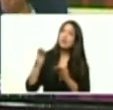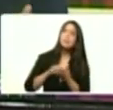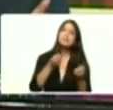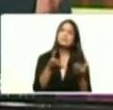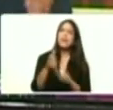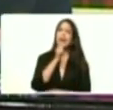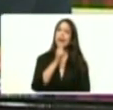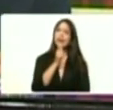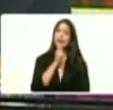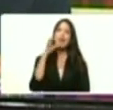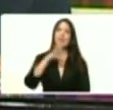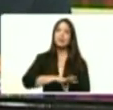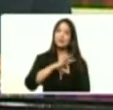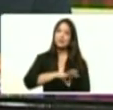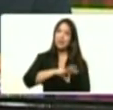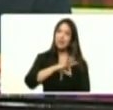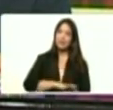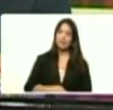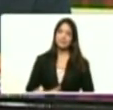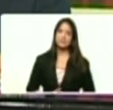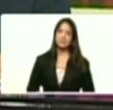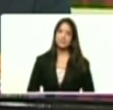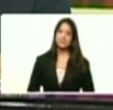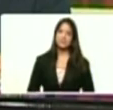quién? En la sociedad, ¿verdad?